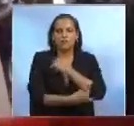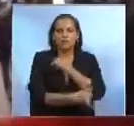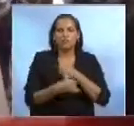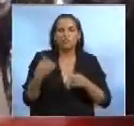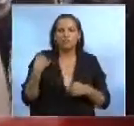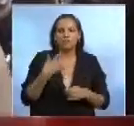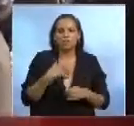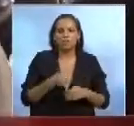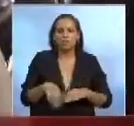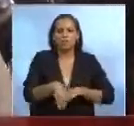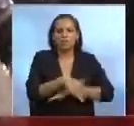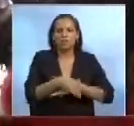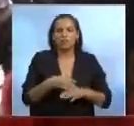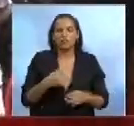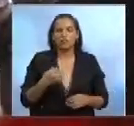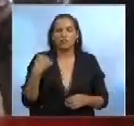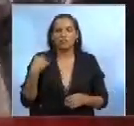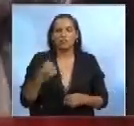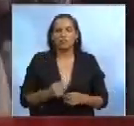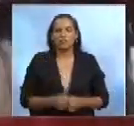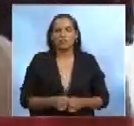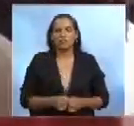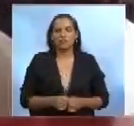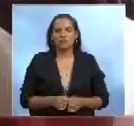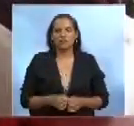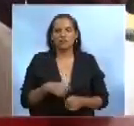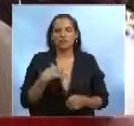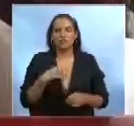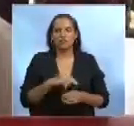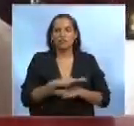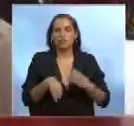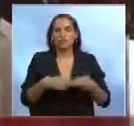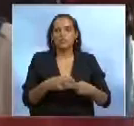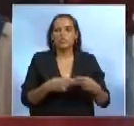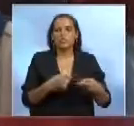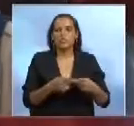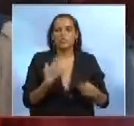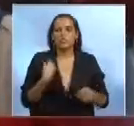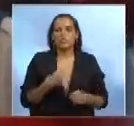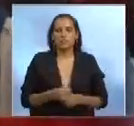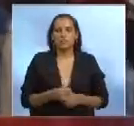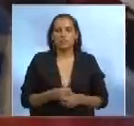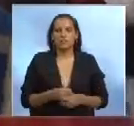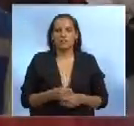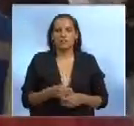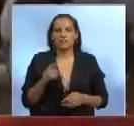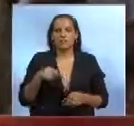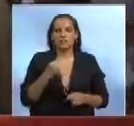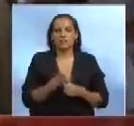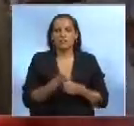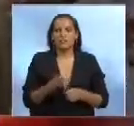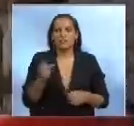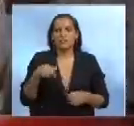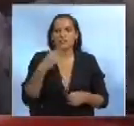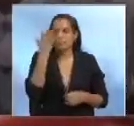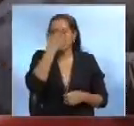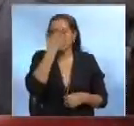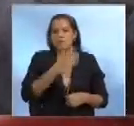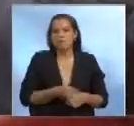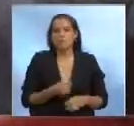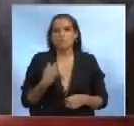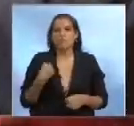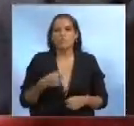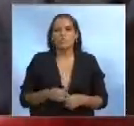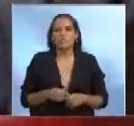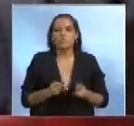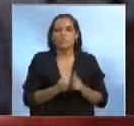con esa calidad que Esmeraldas ya la empieza a tener. De que cada obra tiene que incorporar a la mano de obra local. Son más de 200 metros